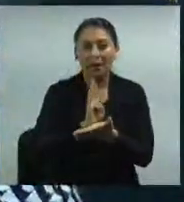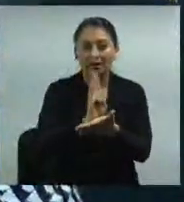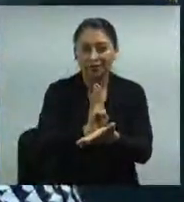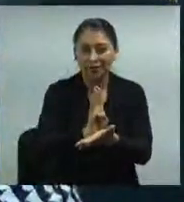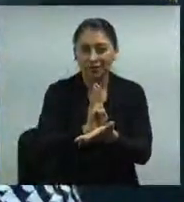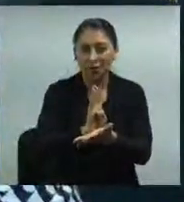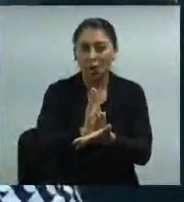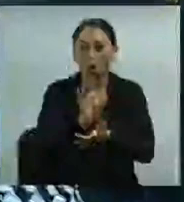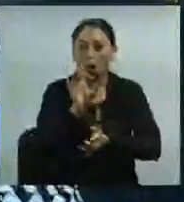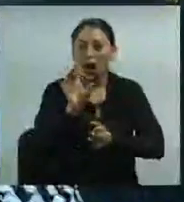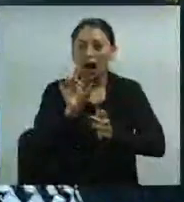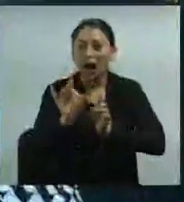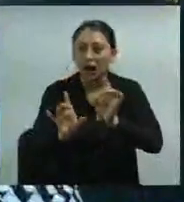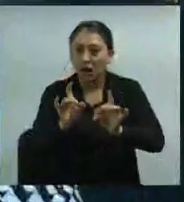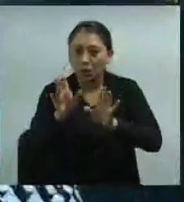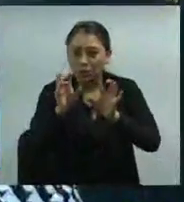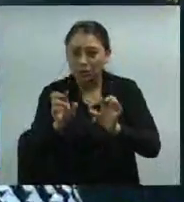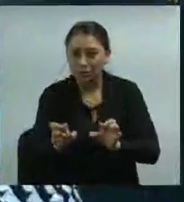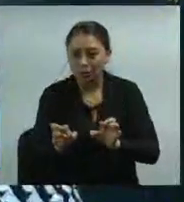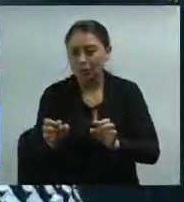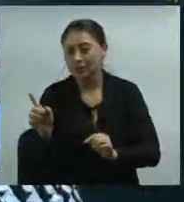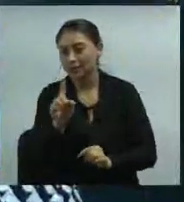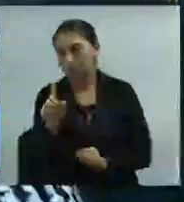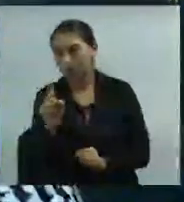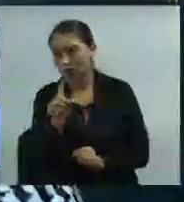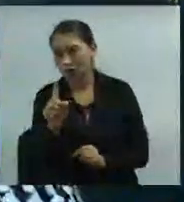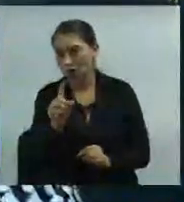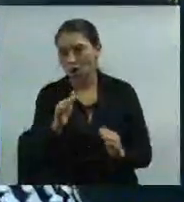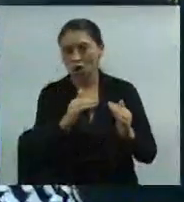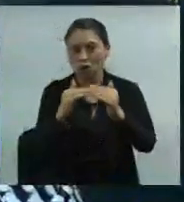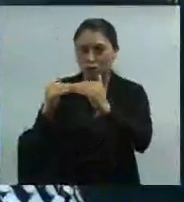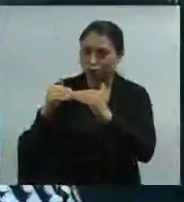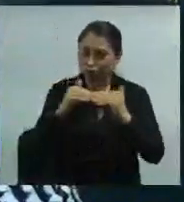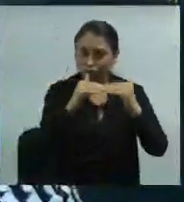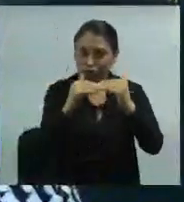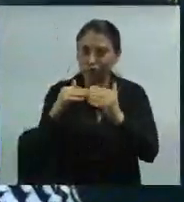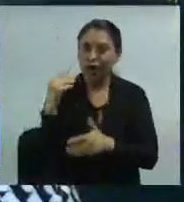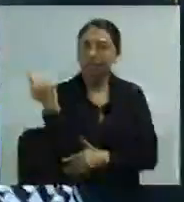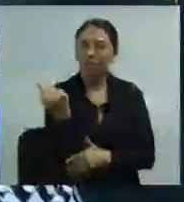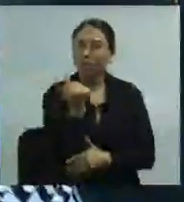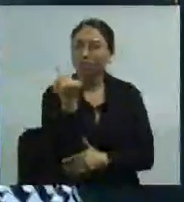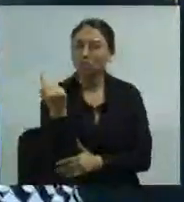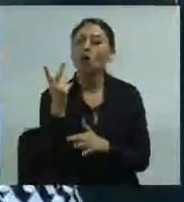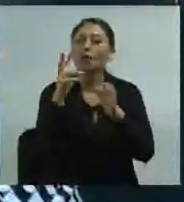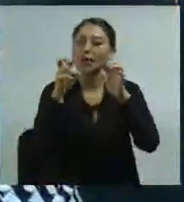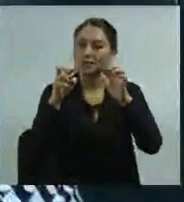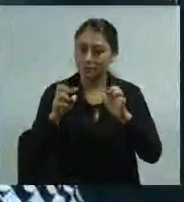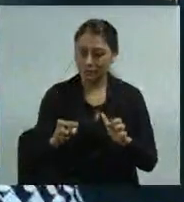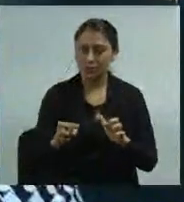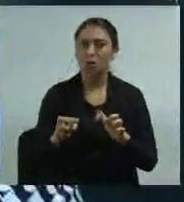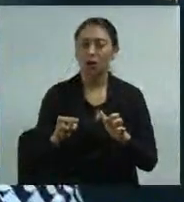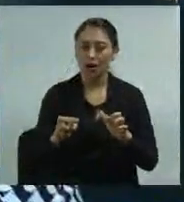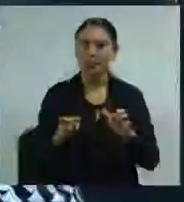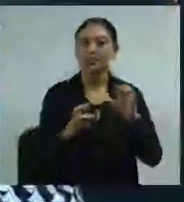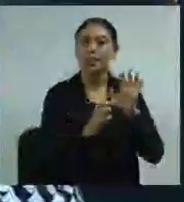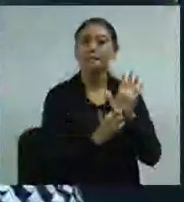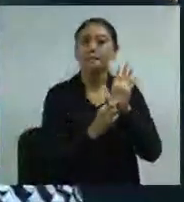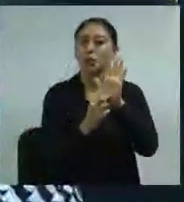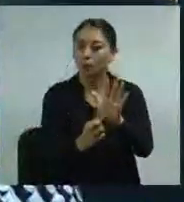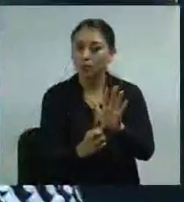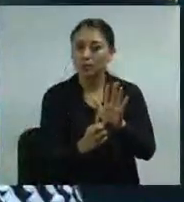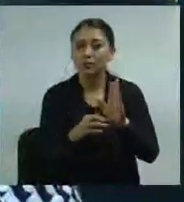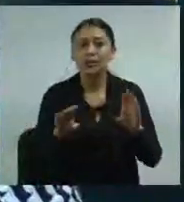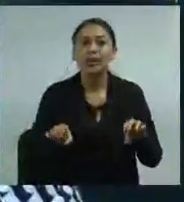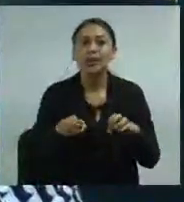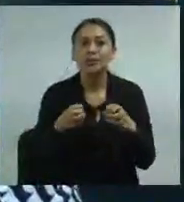ser ecuánime tanto con los jueces como con las personas que ejercen su función liberal. Así que yo les pediría